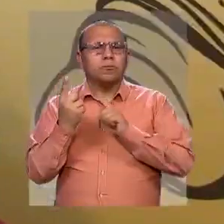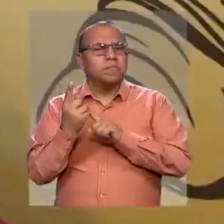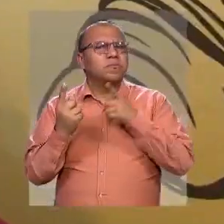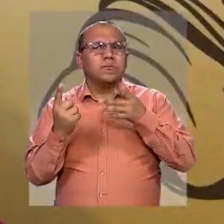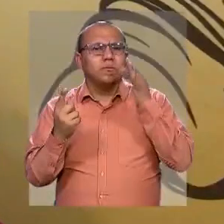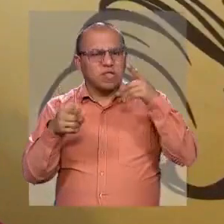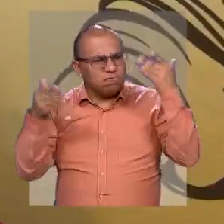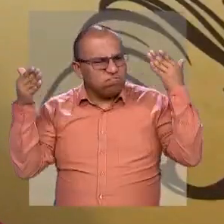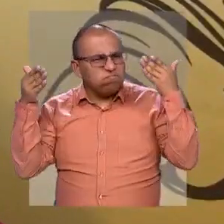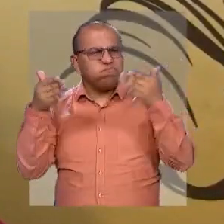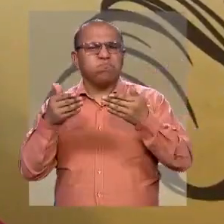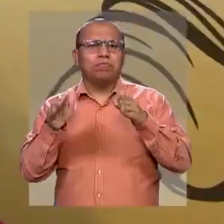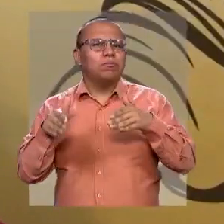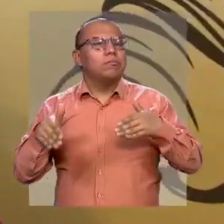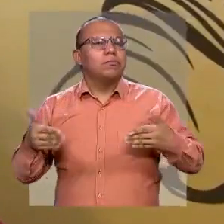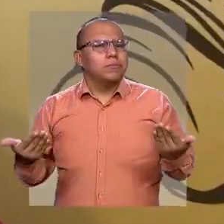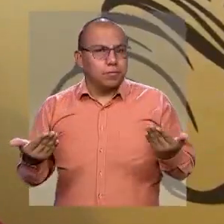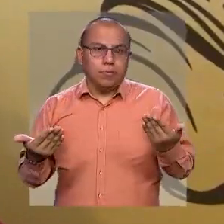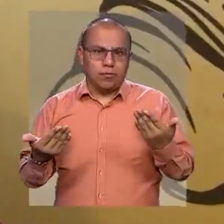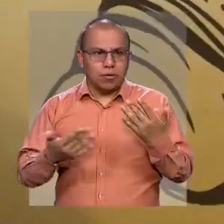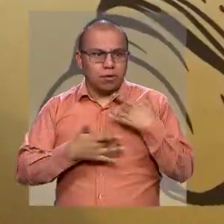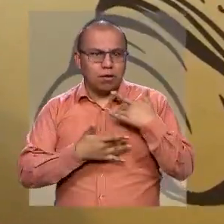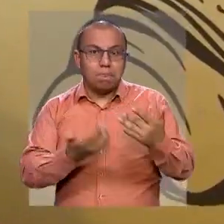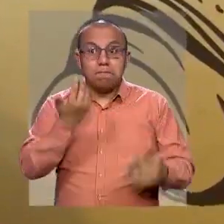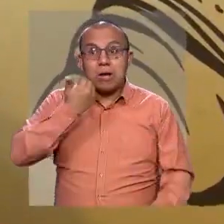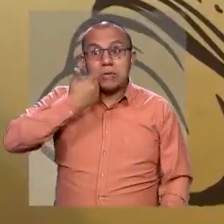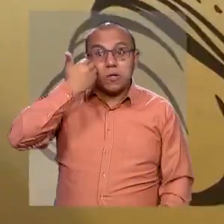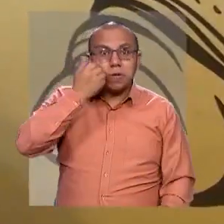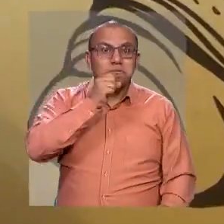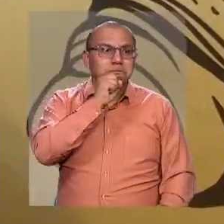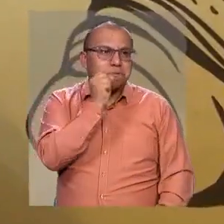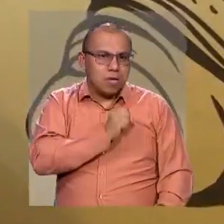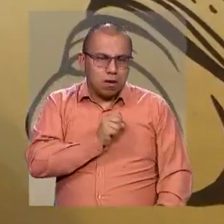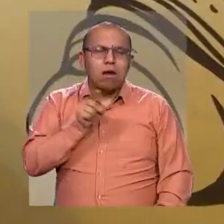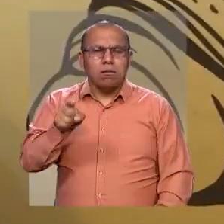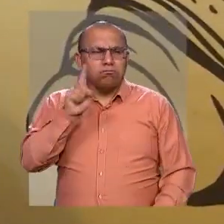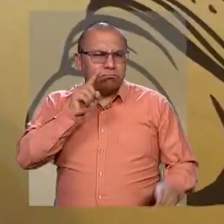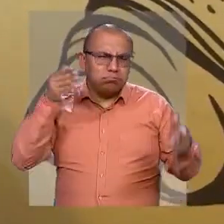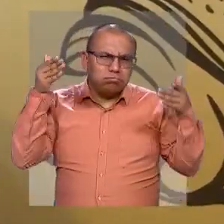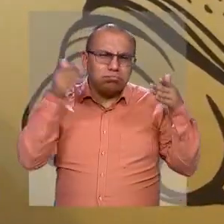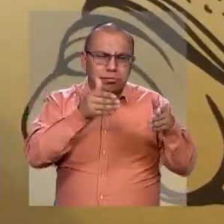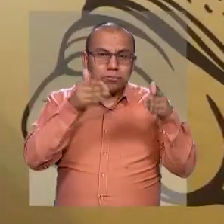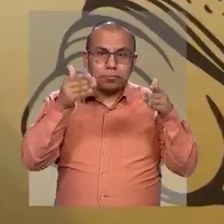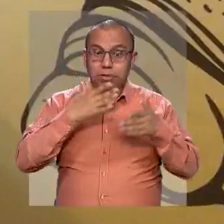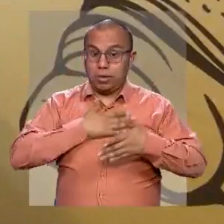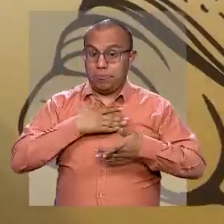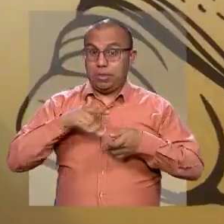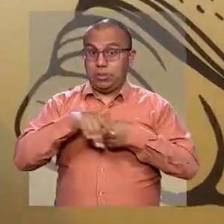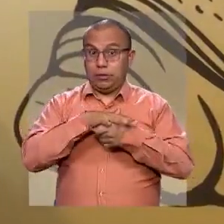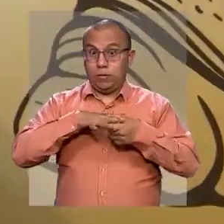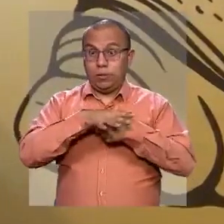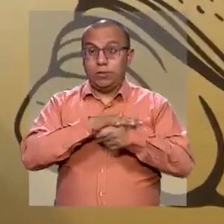que está dedicada al adulto mayor. Y en mi caso,